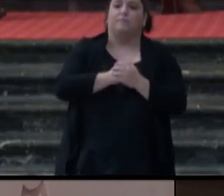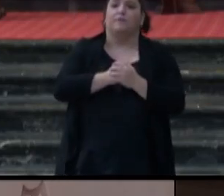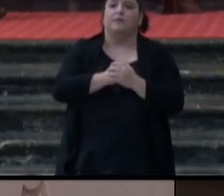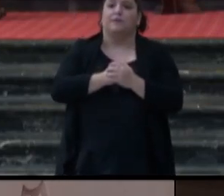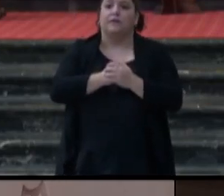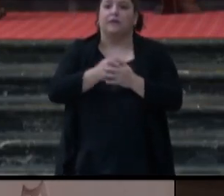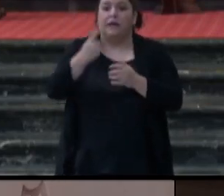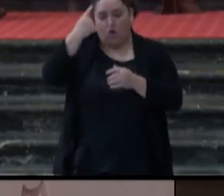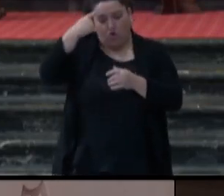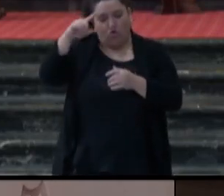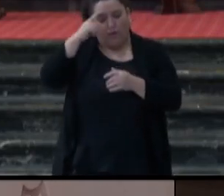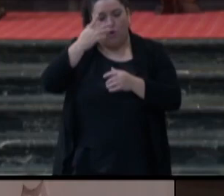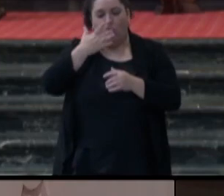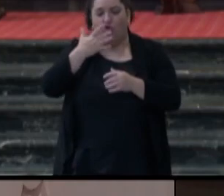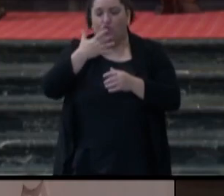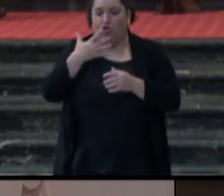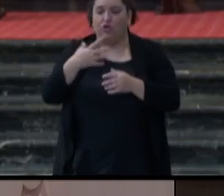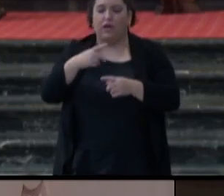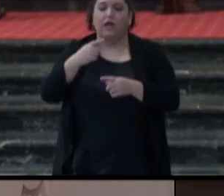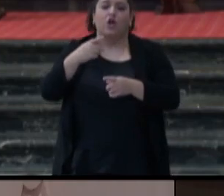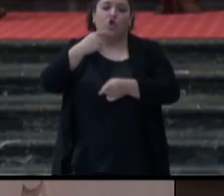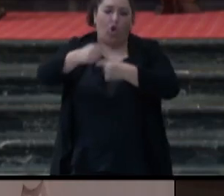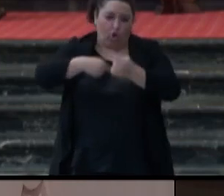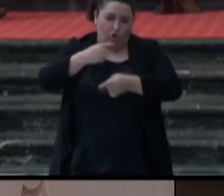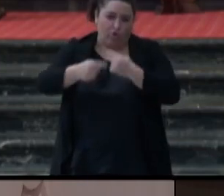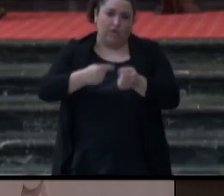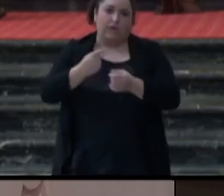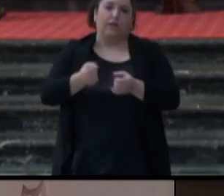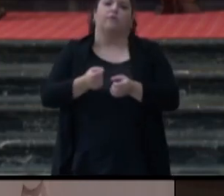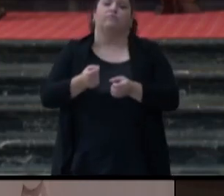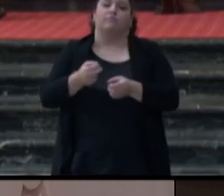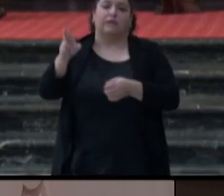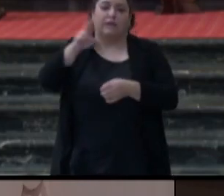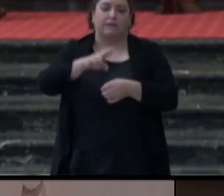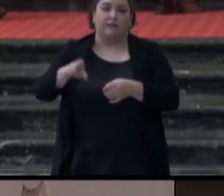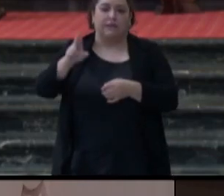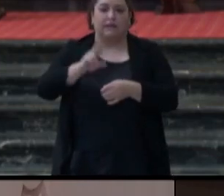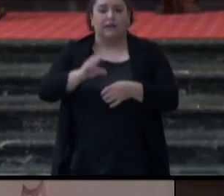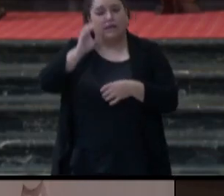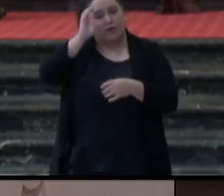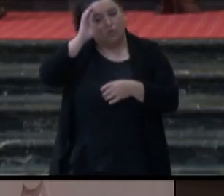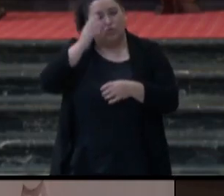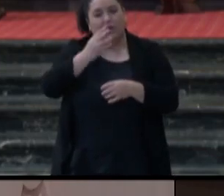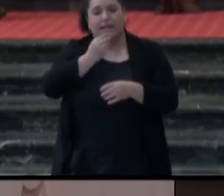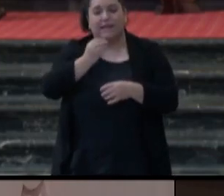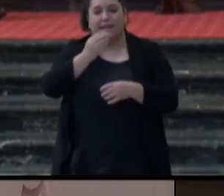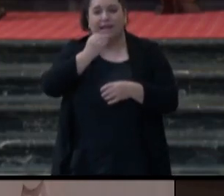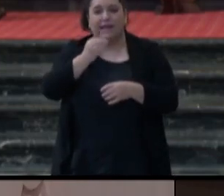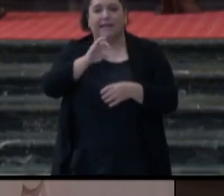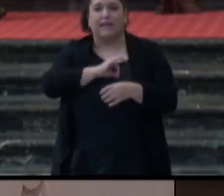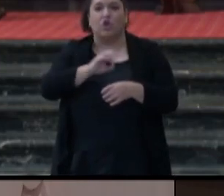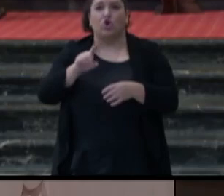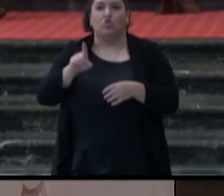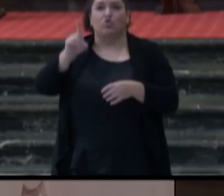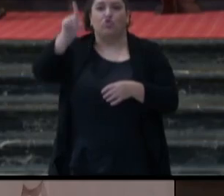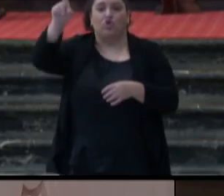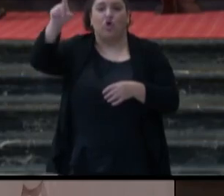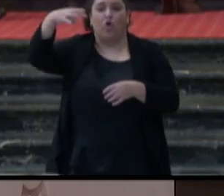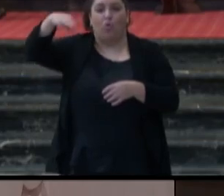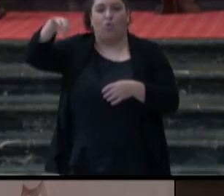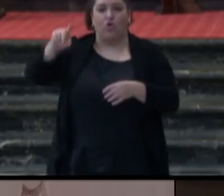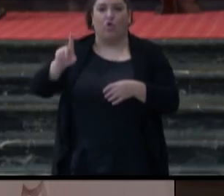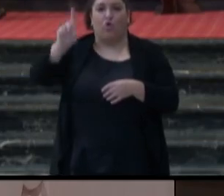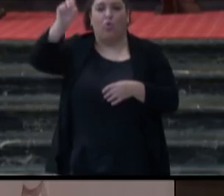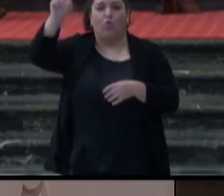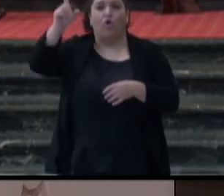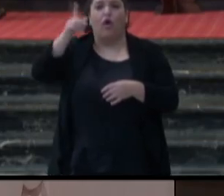lo recitan varias veces al día en distintos momentos escucha Israel el señor tu Dios es solamente uno